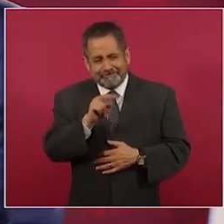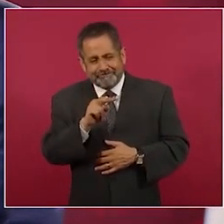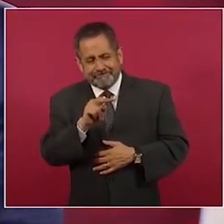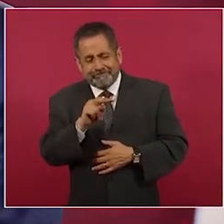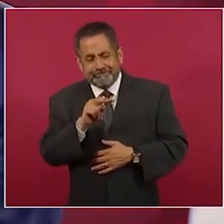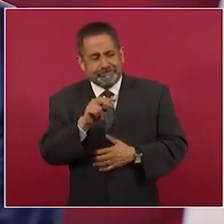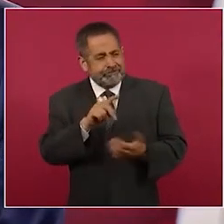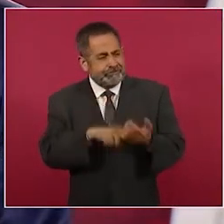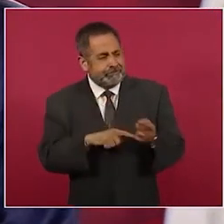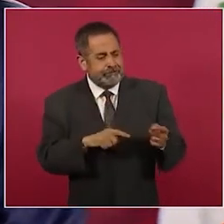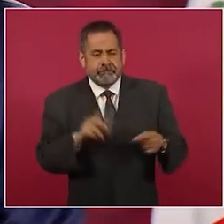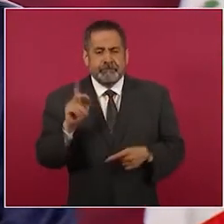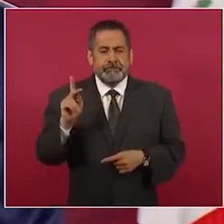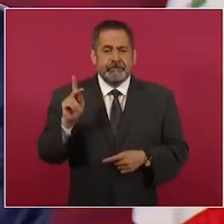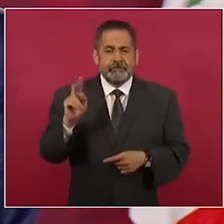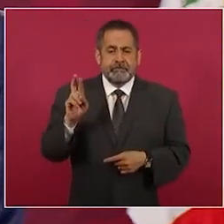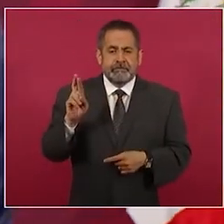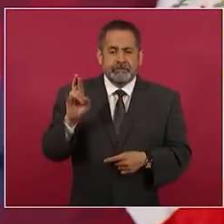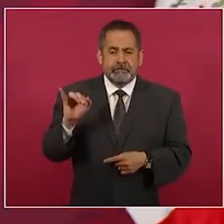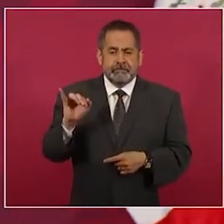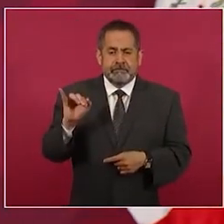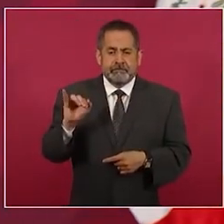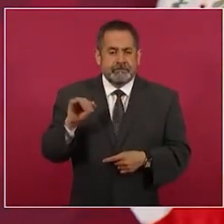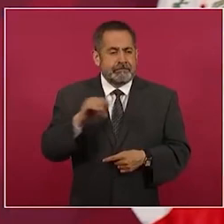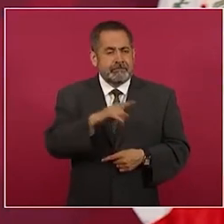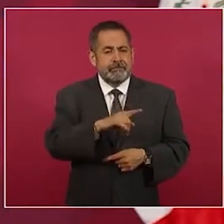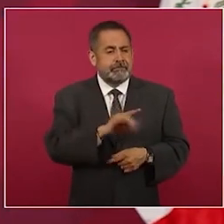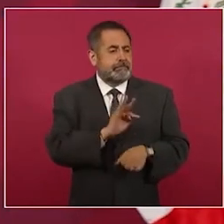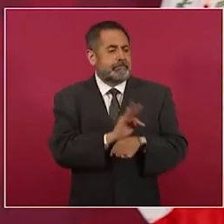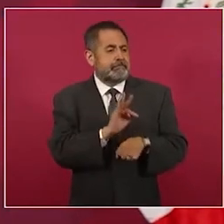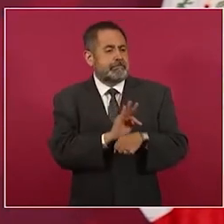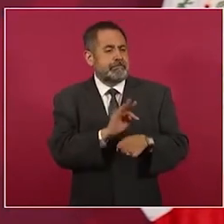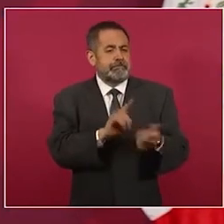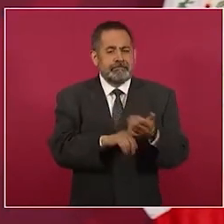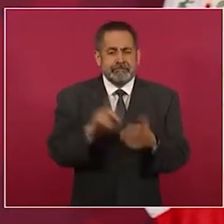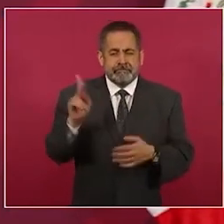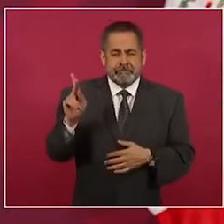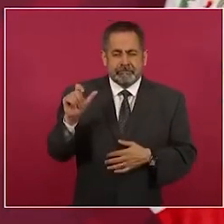ver al PRI como palero del PAN.